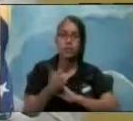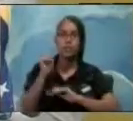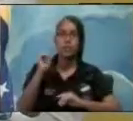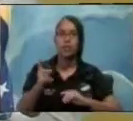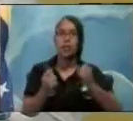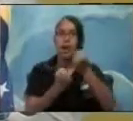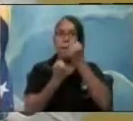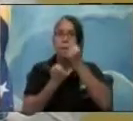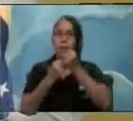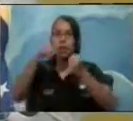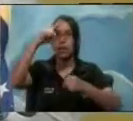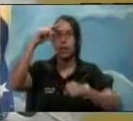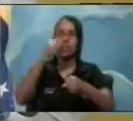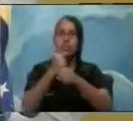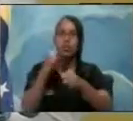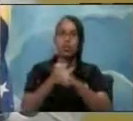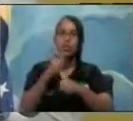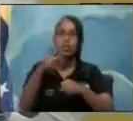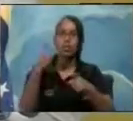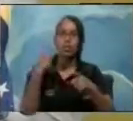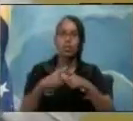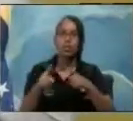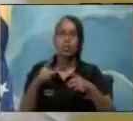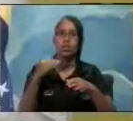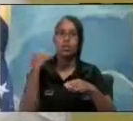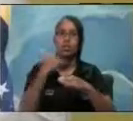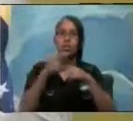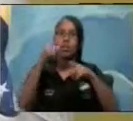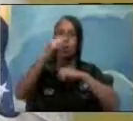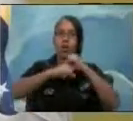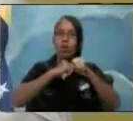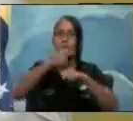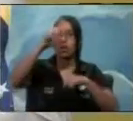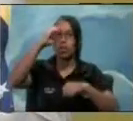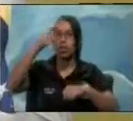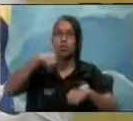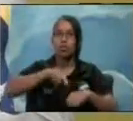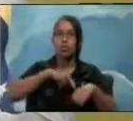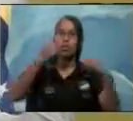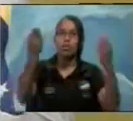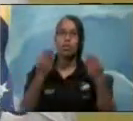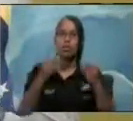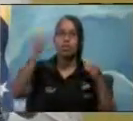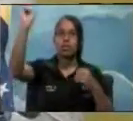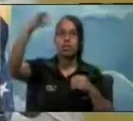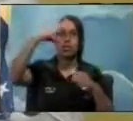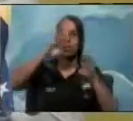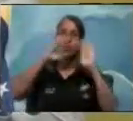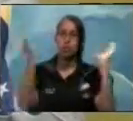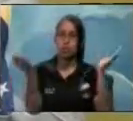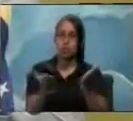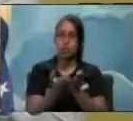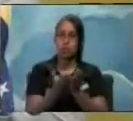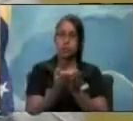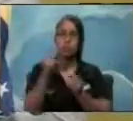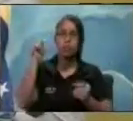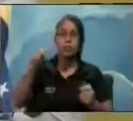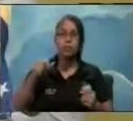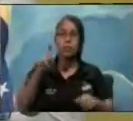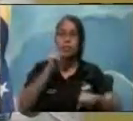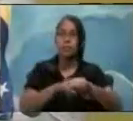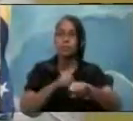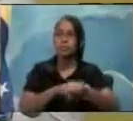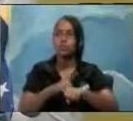apoyan el trabajo de un misionero de obras como esta, la obra que el Señor nos ha entregado, la obra Luz del Mundo. Pedro en ese momento